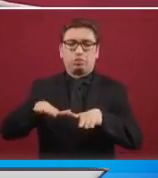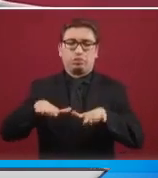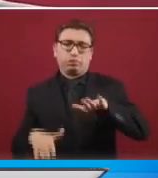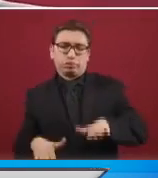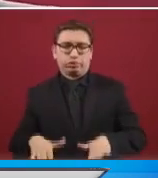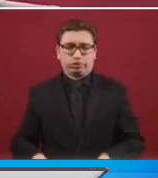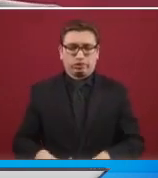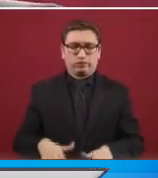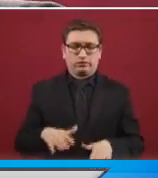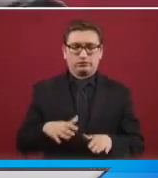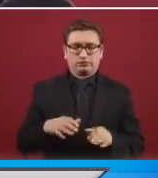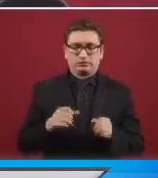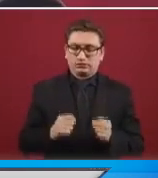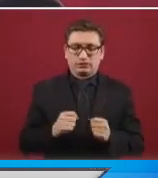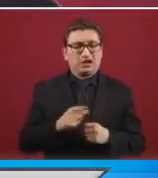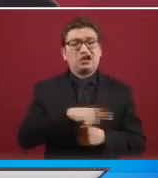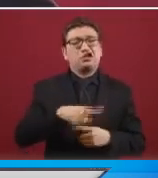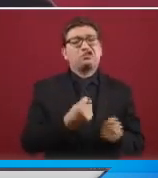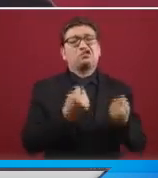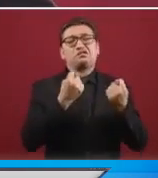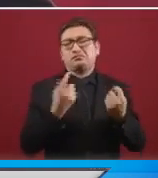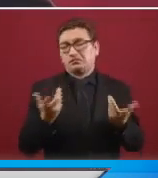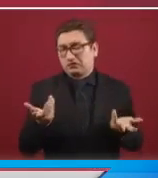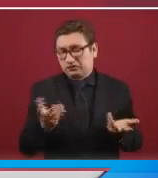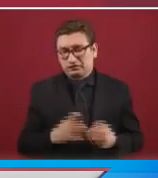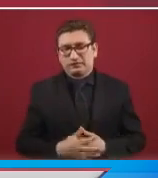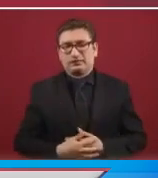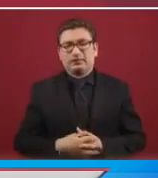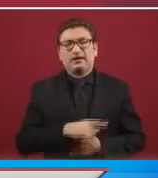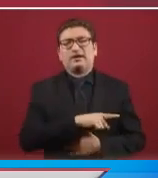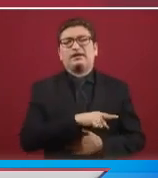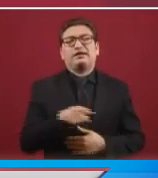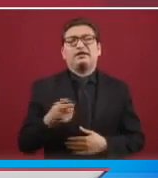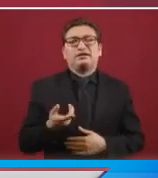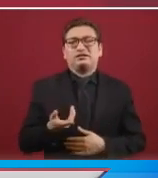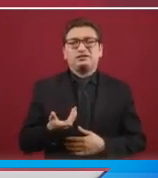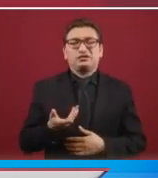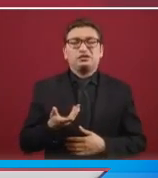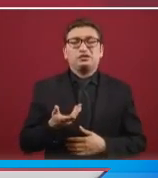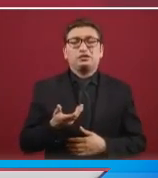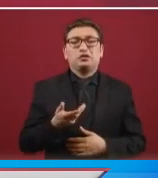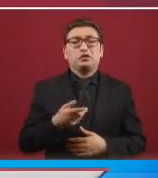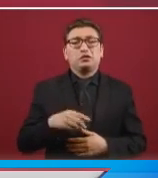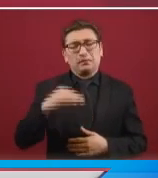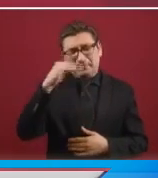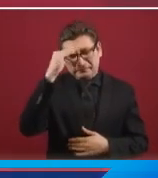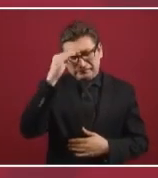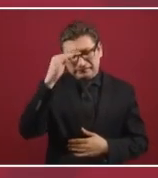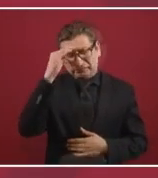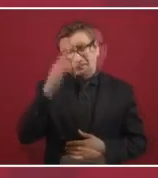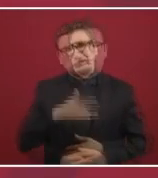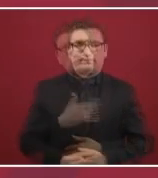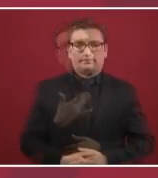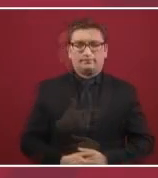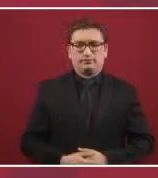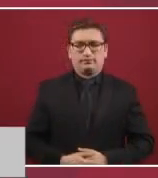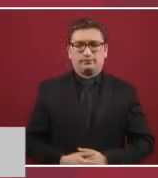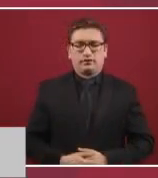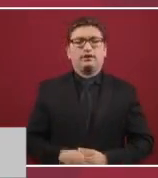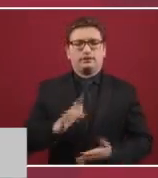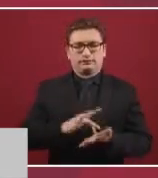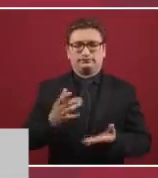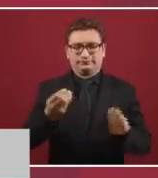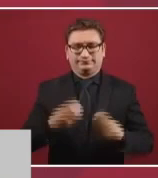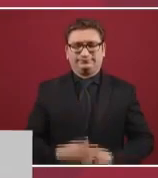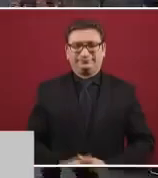que se realizará el aeropuerto de Santa Lucía a pesar de los obstáculos de la política neoporfirista de saqueo y corrupción. Muchas